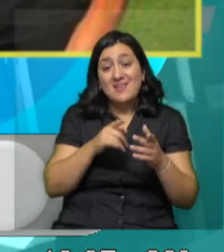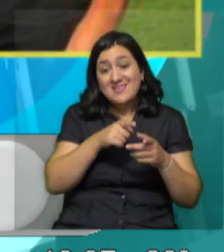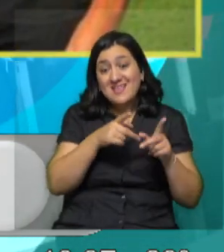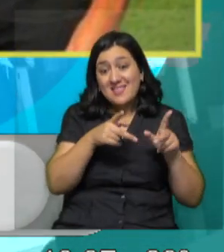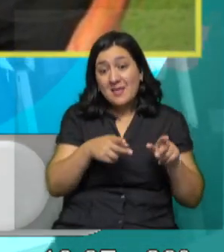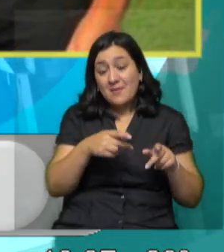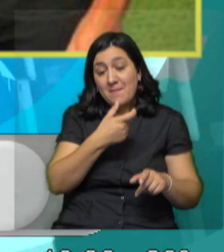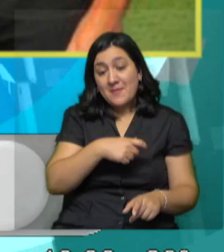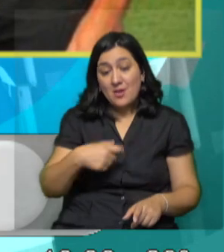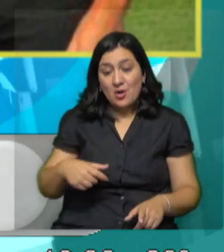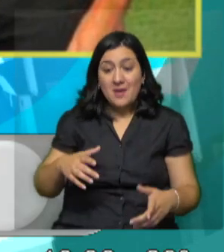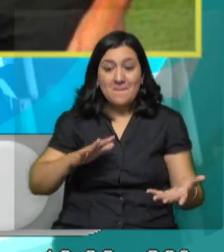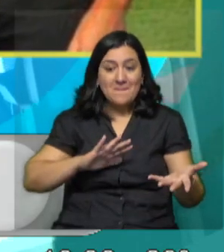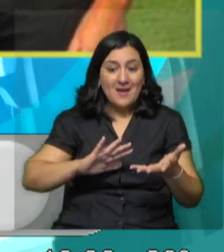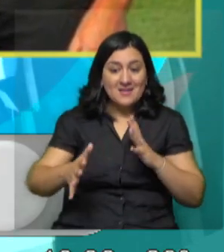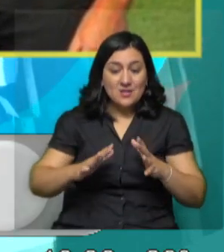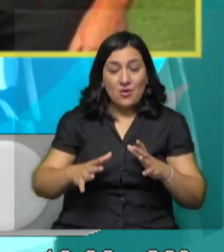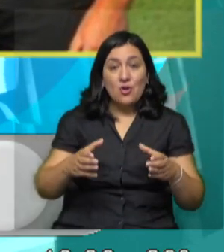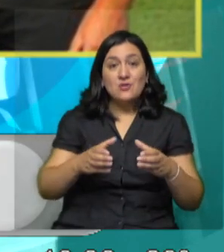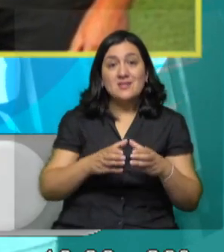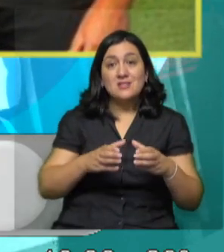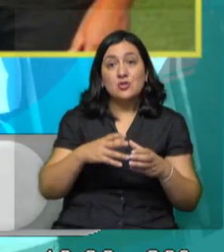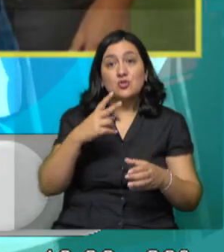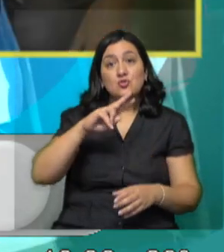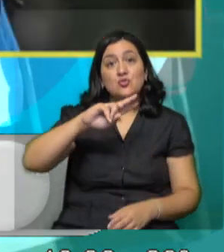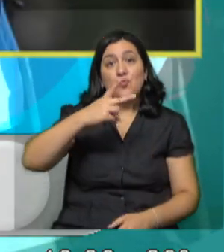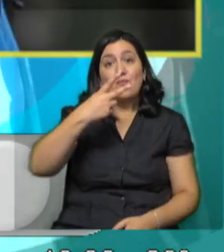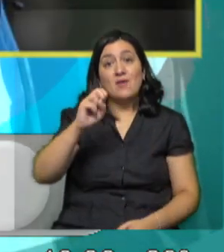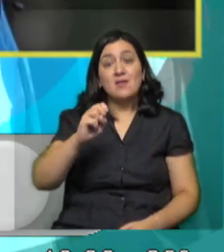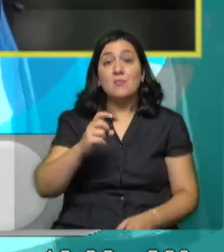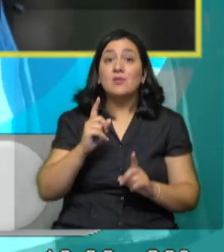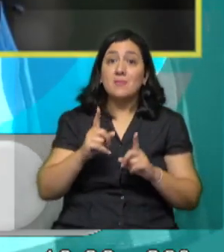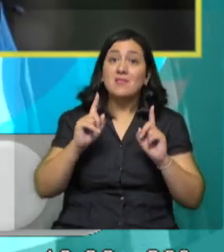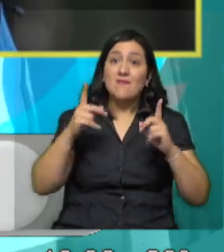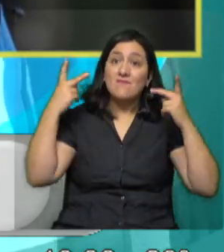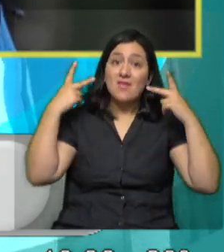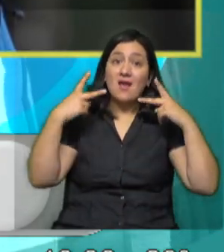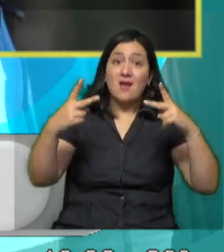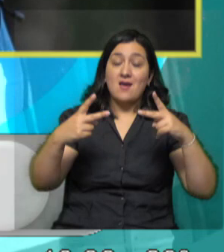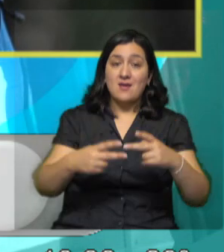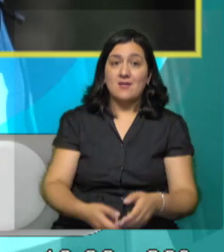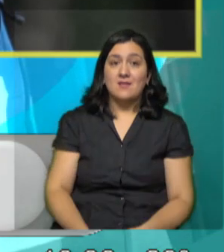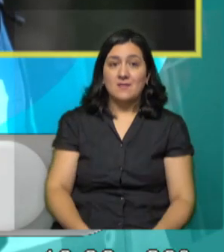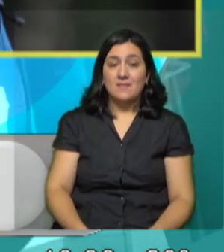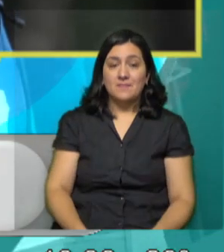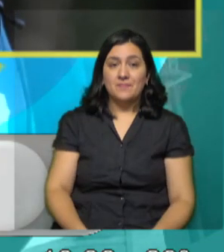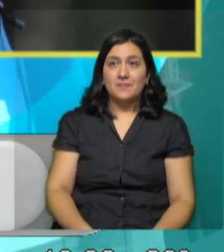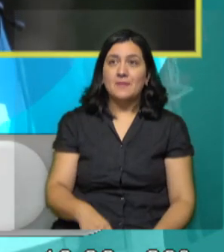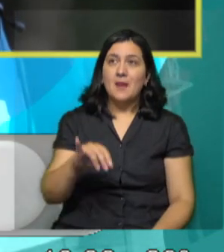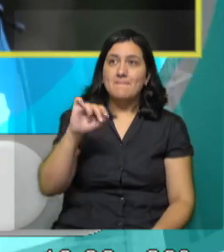que tiene algunas similitudes con lo que pasó con la selección, porque también les toca ir allí. Te llaman, mayo fue